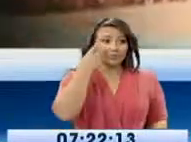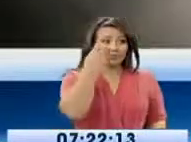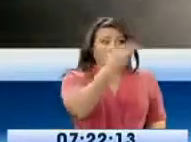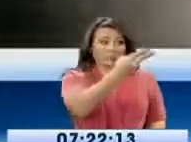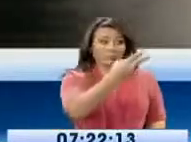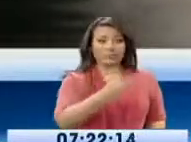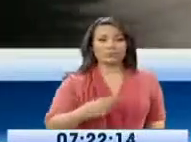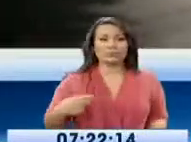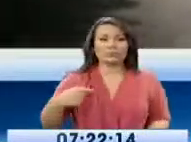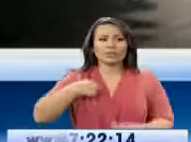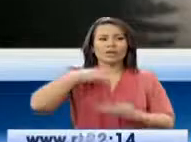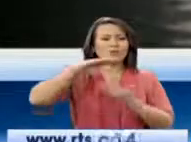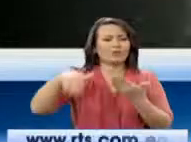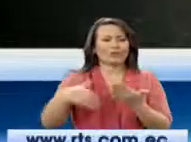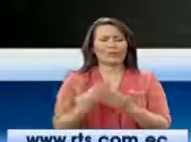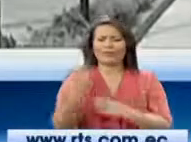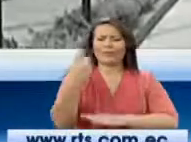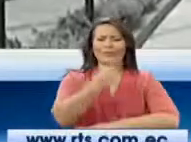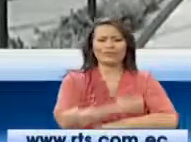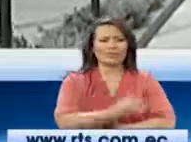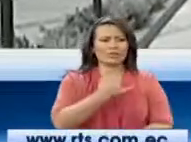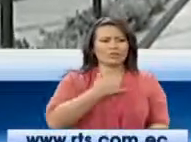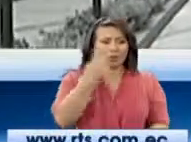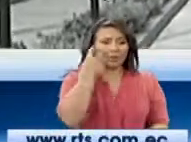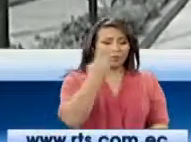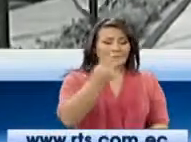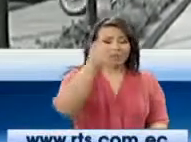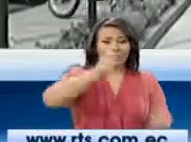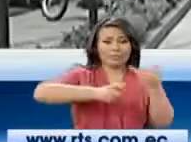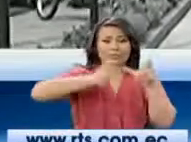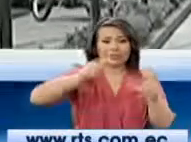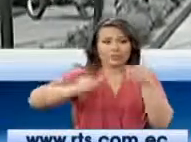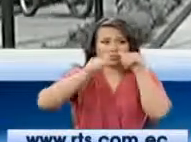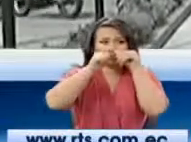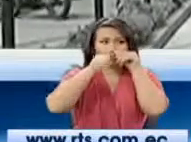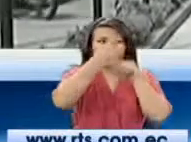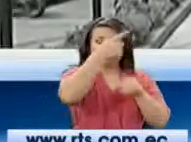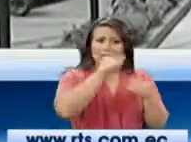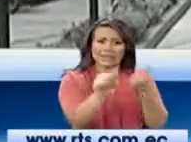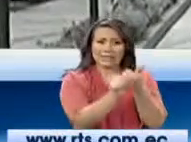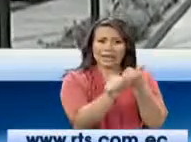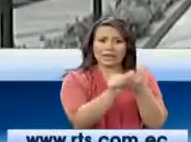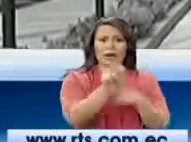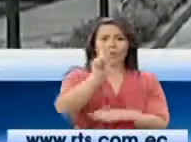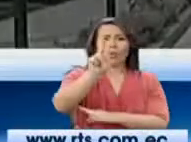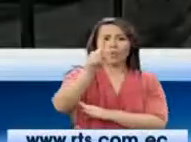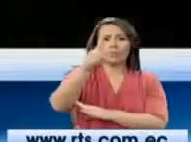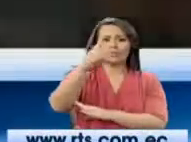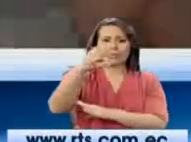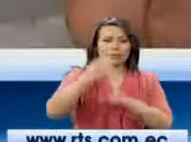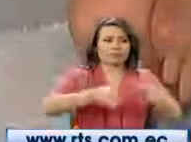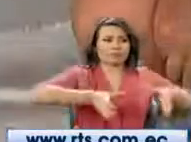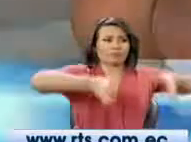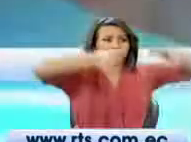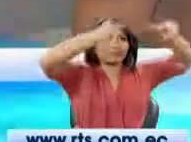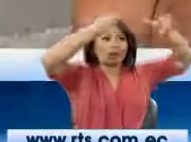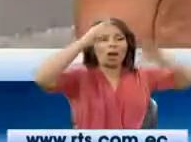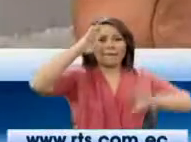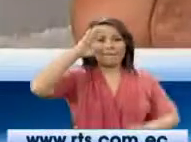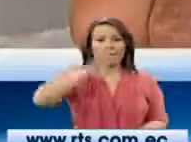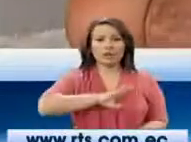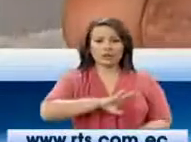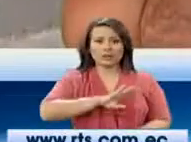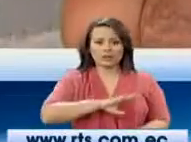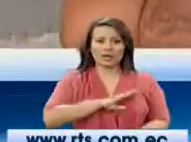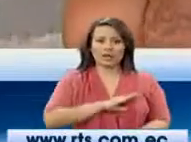ahí amanece. ¿Y qué pasa con la policía? Ya que a pocas cuadras existe un UPC. La policía sale